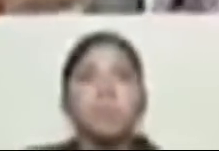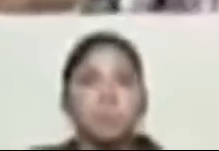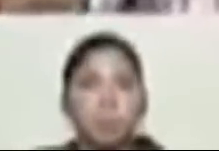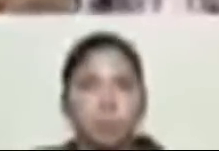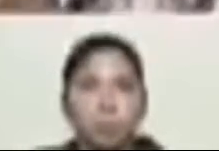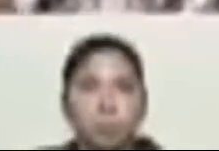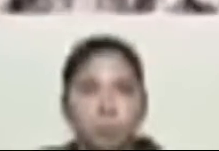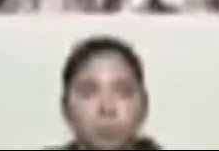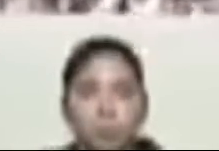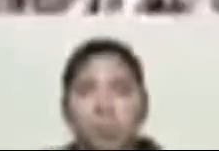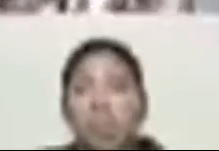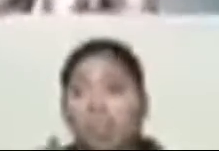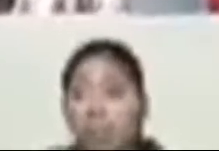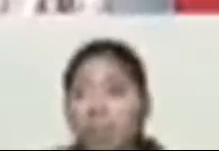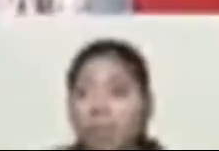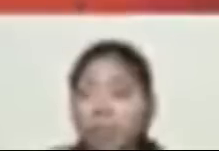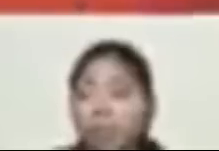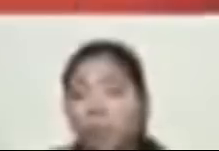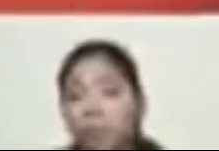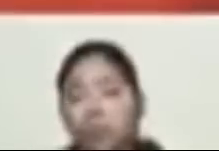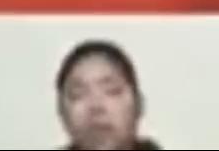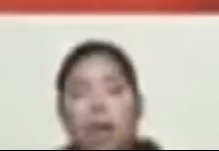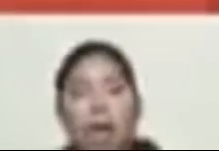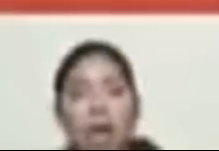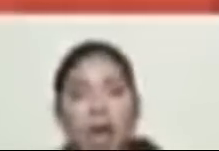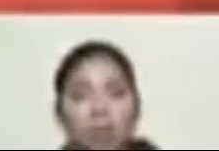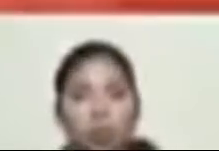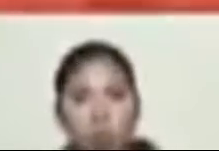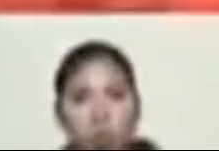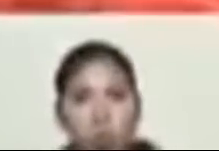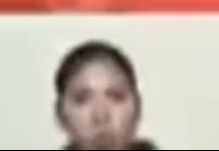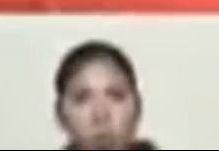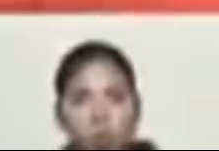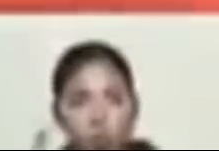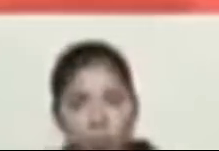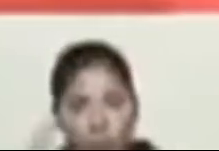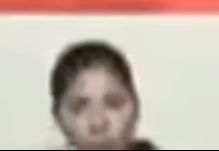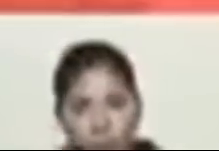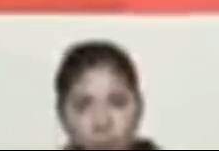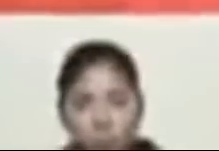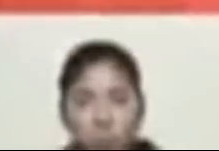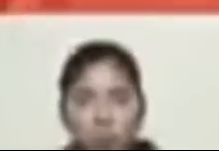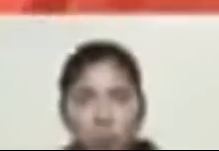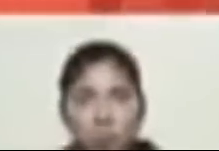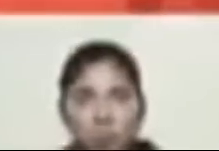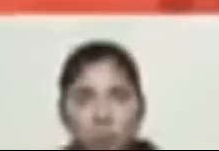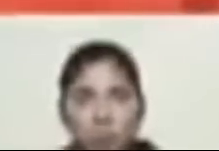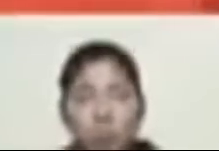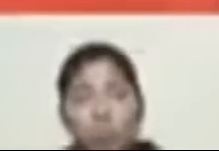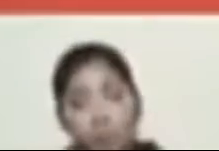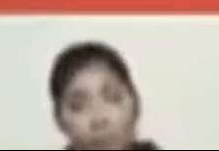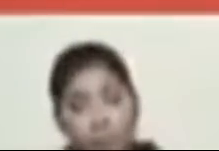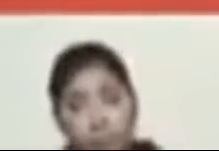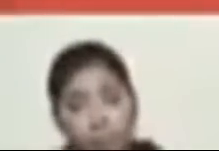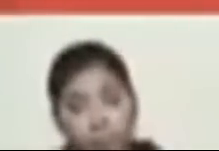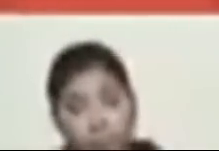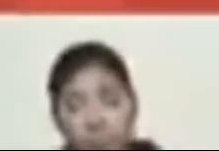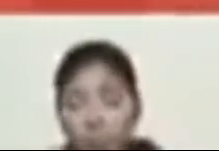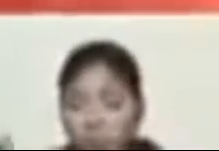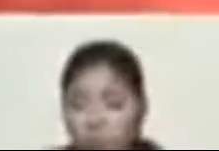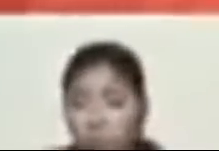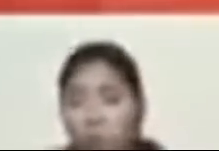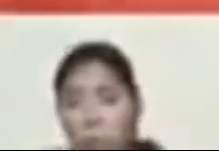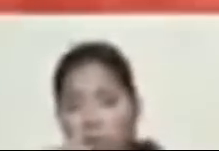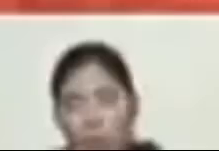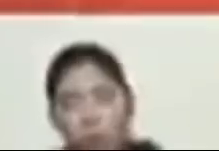que han estado en pláticas con el gobierno estadounidense sería quienes están acomodando todo esto todo este gran lanzamiento militar algo están preparando señores en contra de